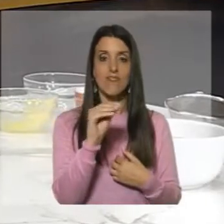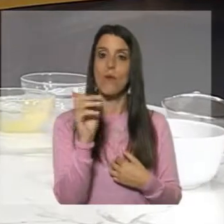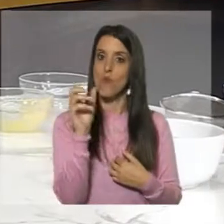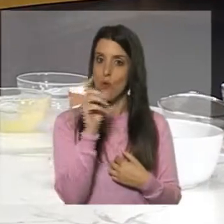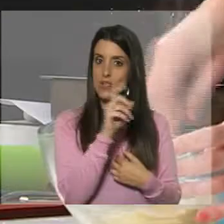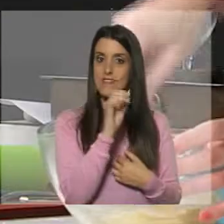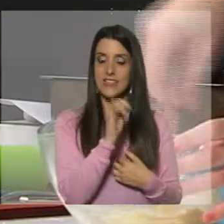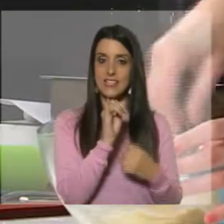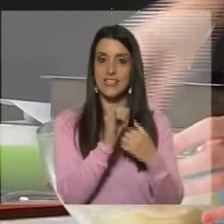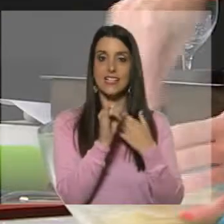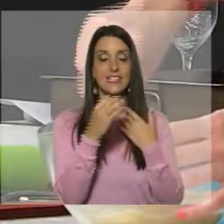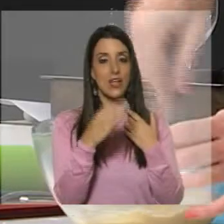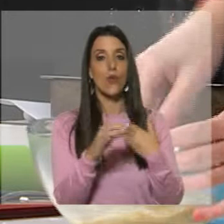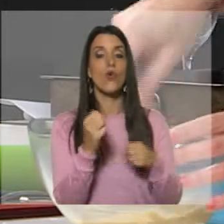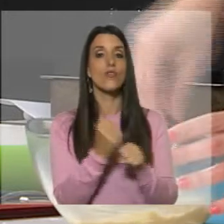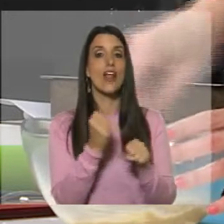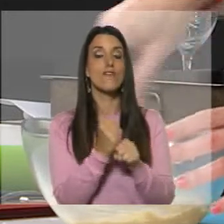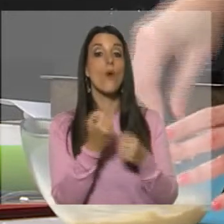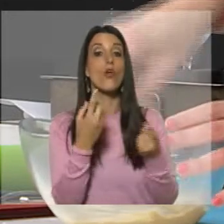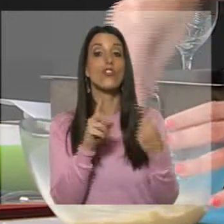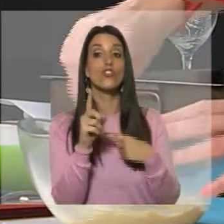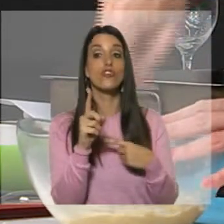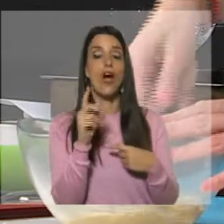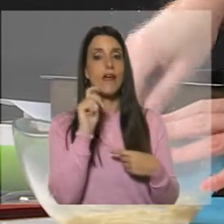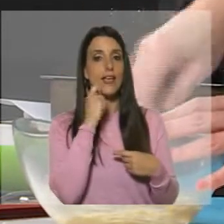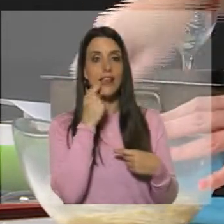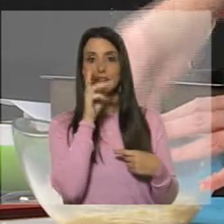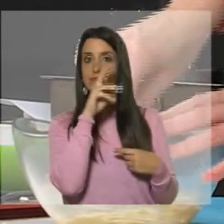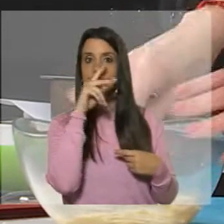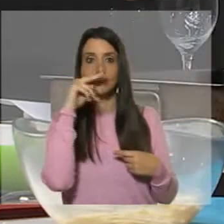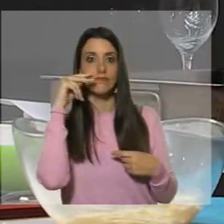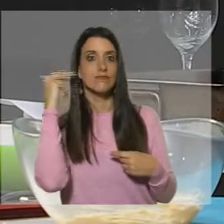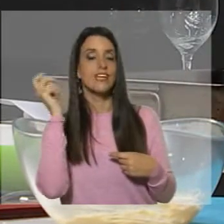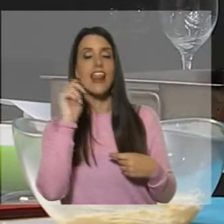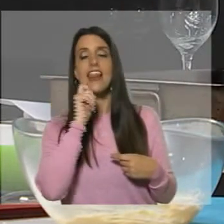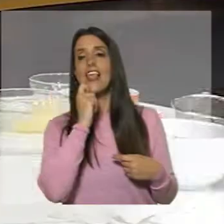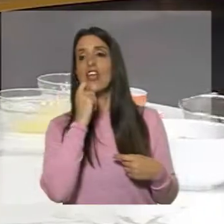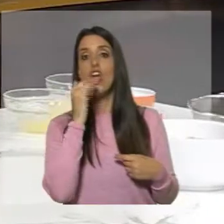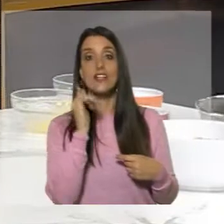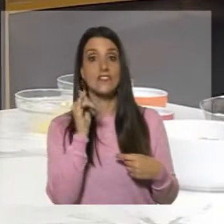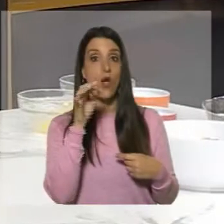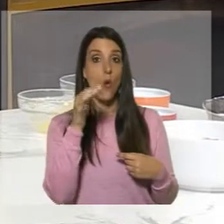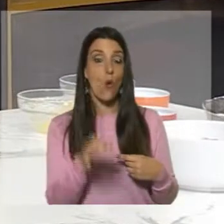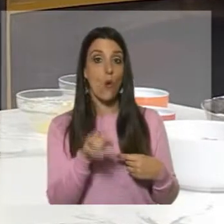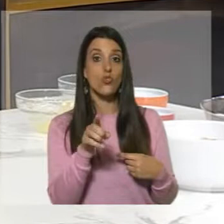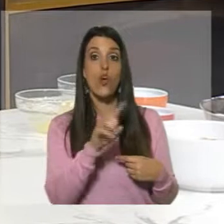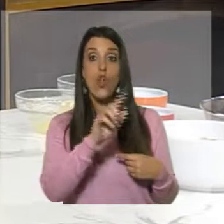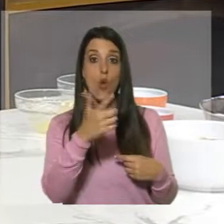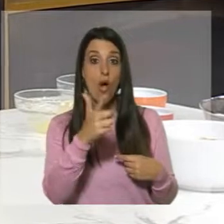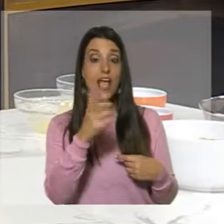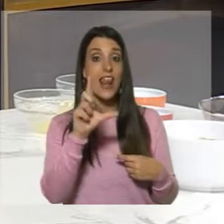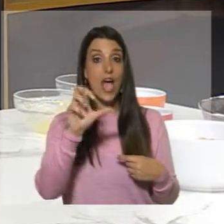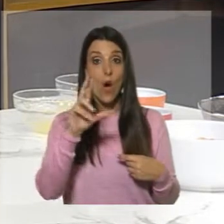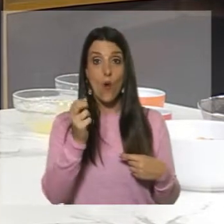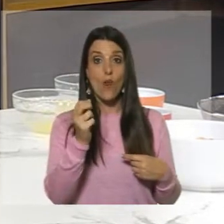gustó. Así que, sin duda, un gran trabajo. Vamos, entonces, mirá qué rico aroma que hay en esta sí. cocina. Vos acá, si no la tenés a Laurita,